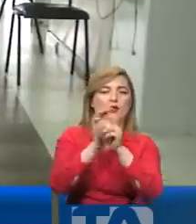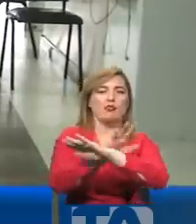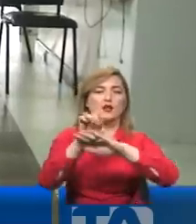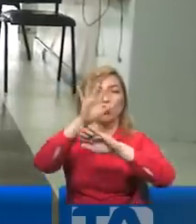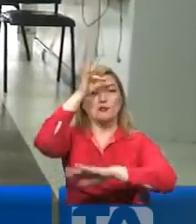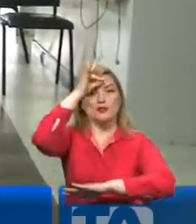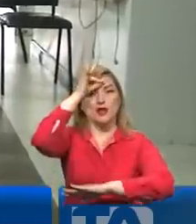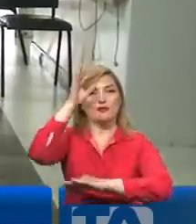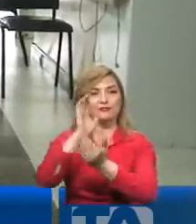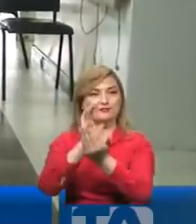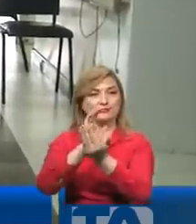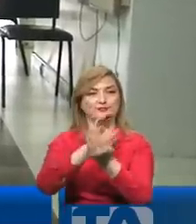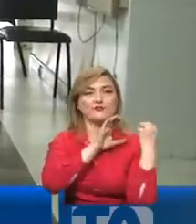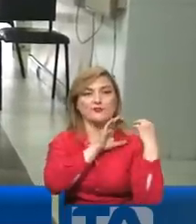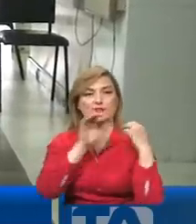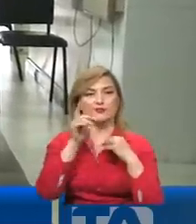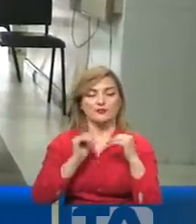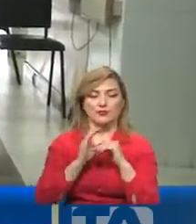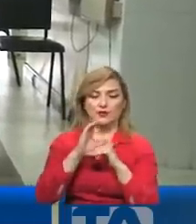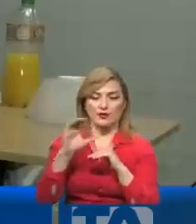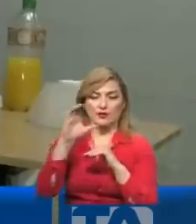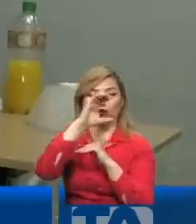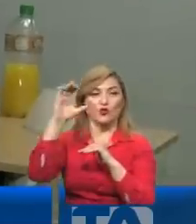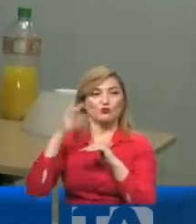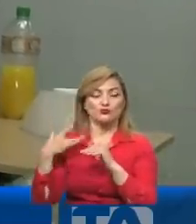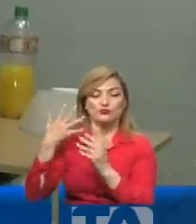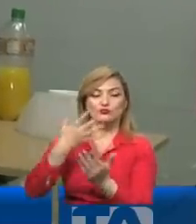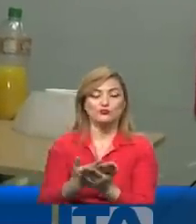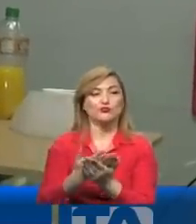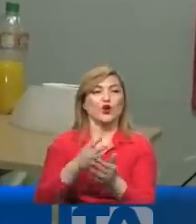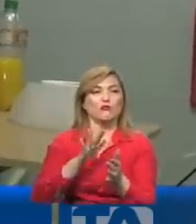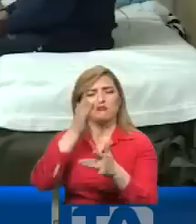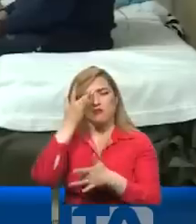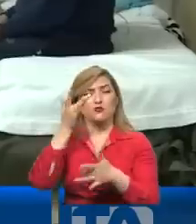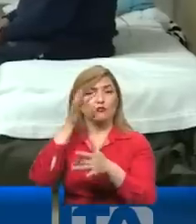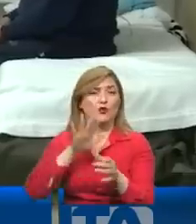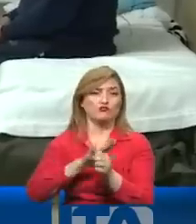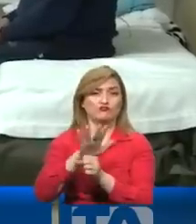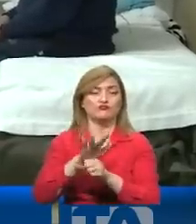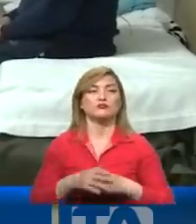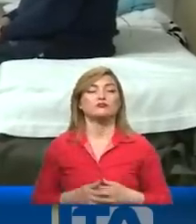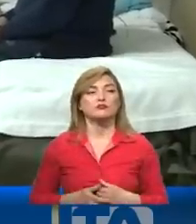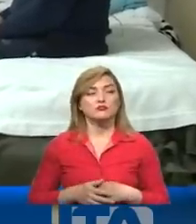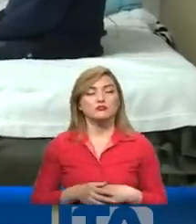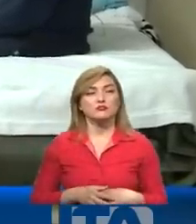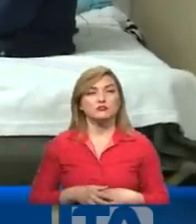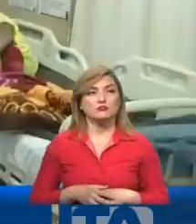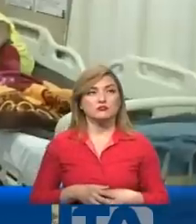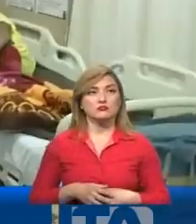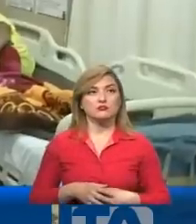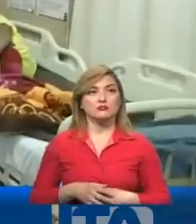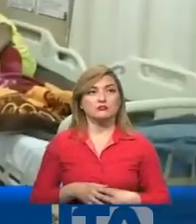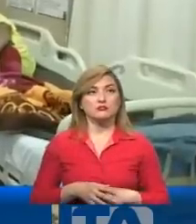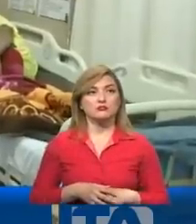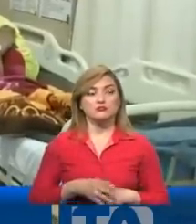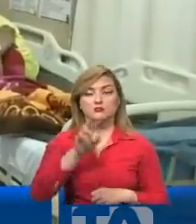para constatar la difícil situación que se vive en este centro por la gran cantidad de pacientes que han llegado con problemas respiratorios. Estamos